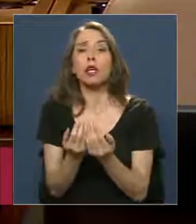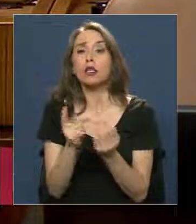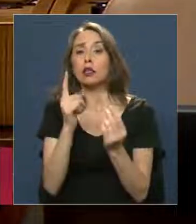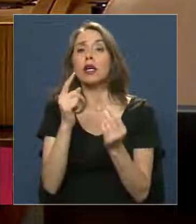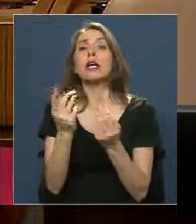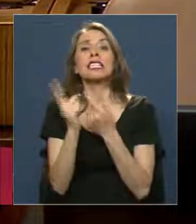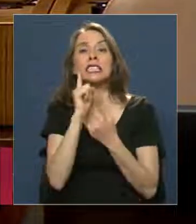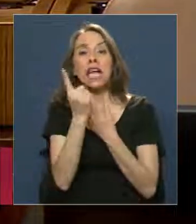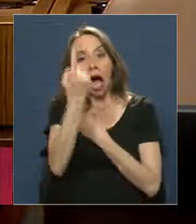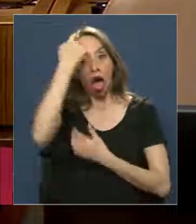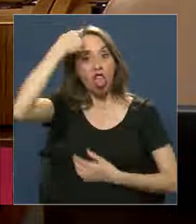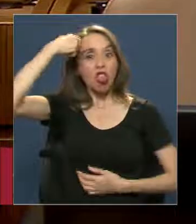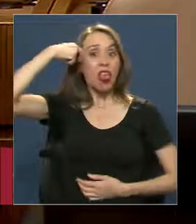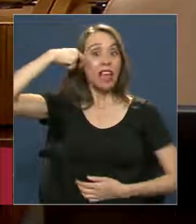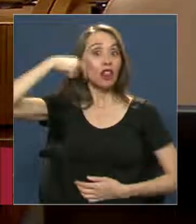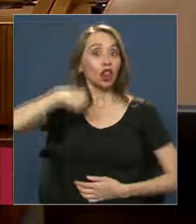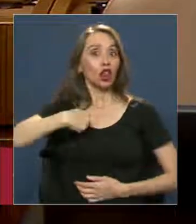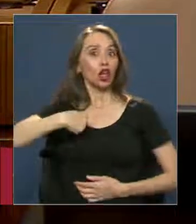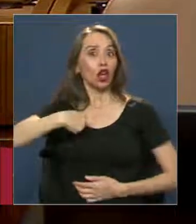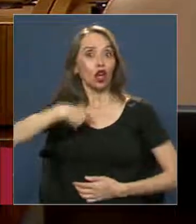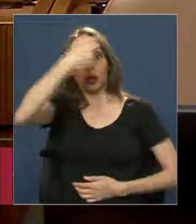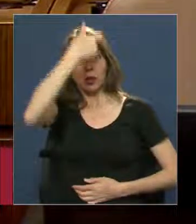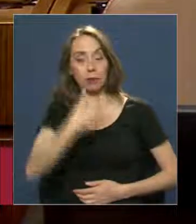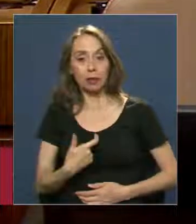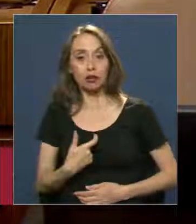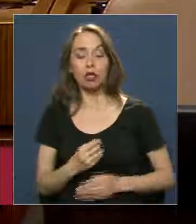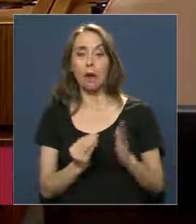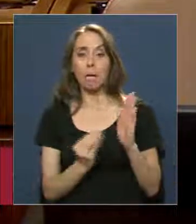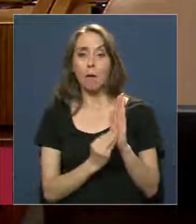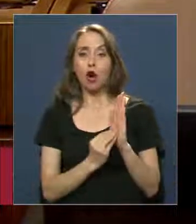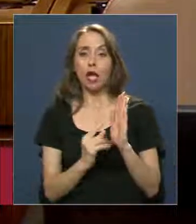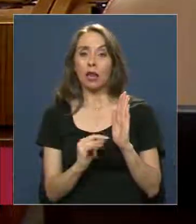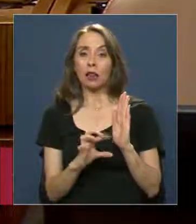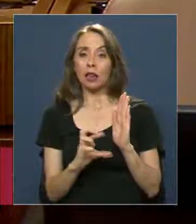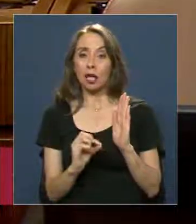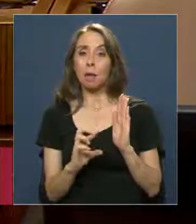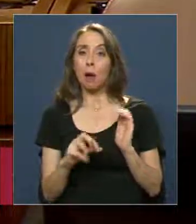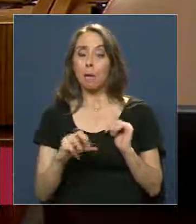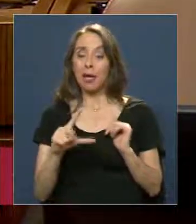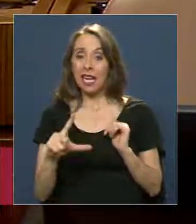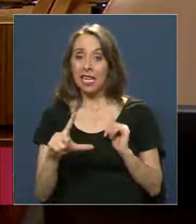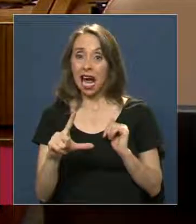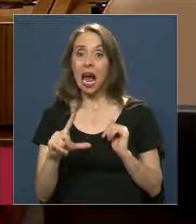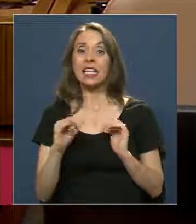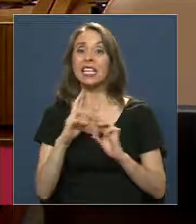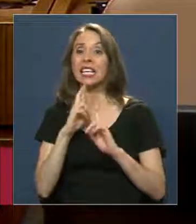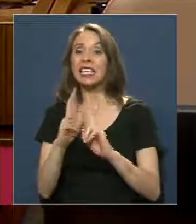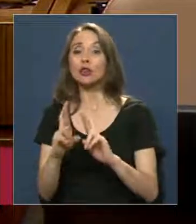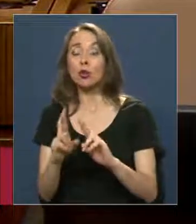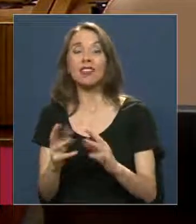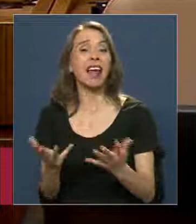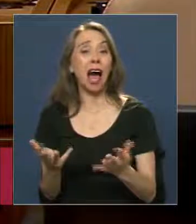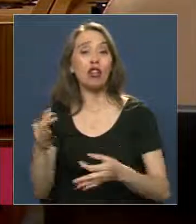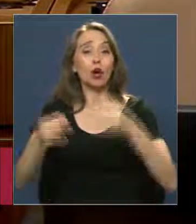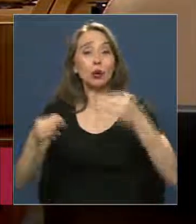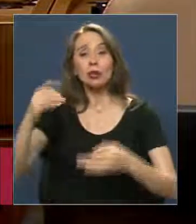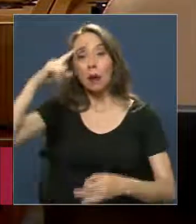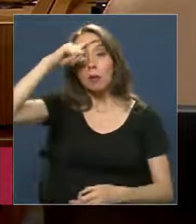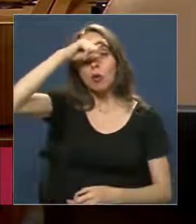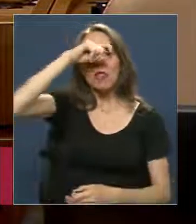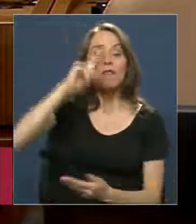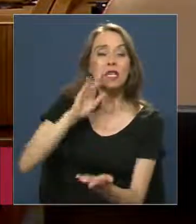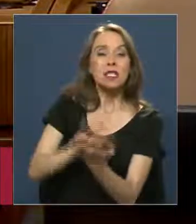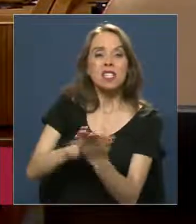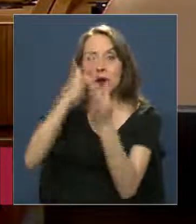de manera que la conducta que configura el tipo penal y el resultado de la misma son sumamente difíciles de